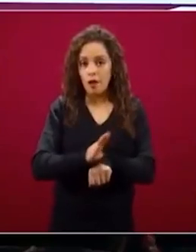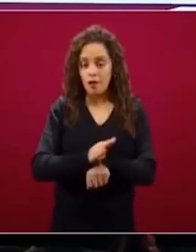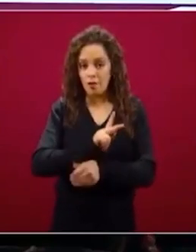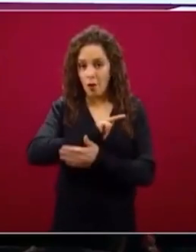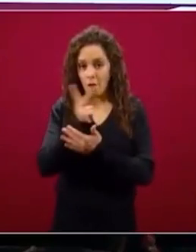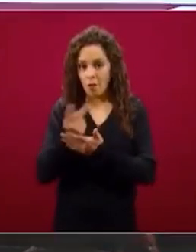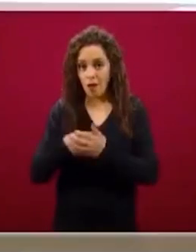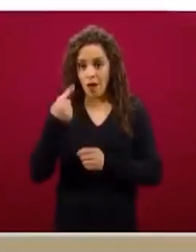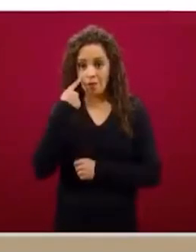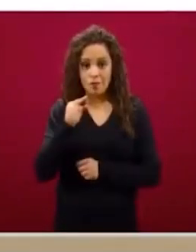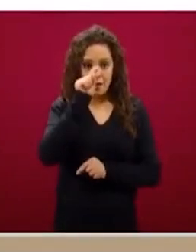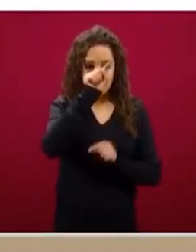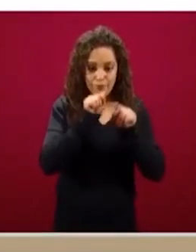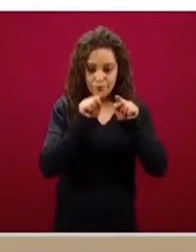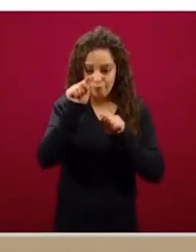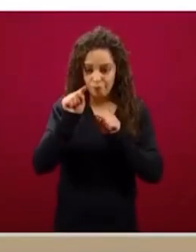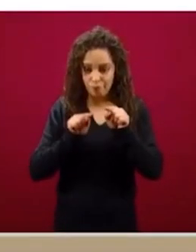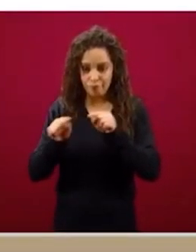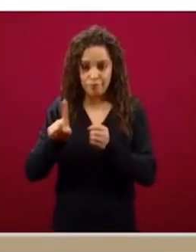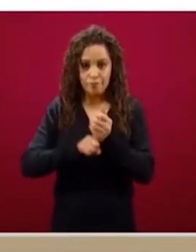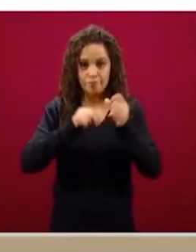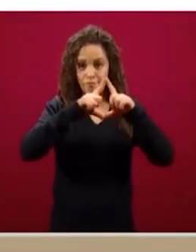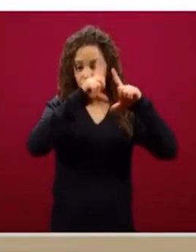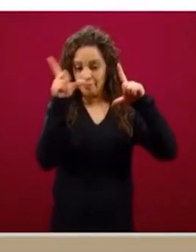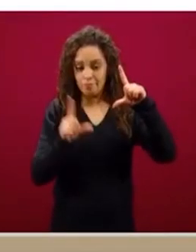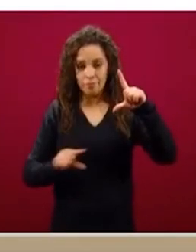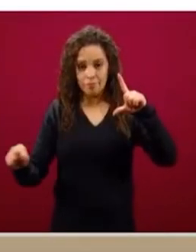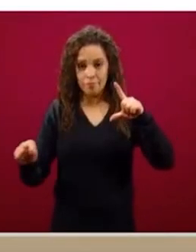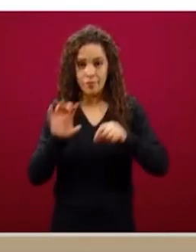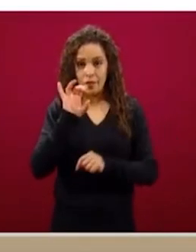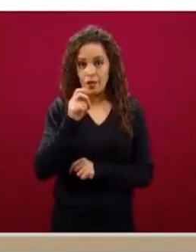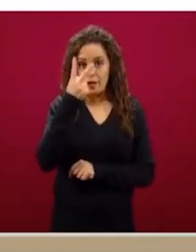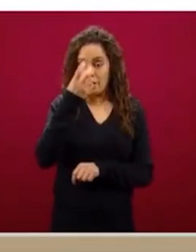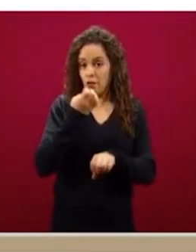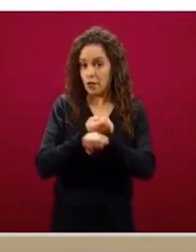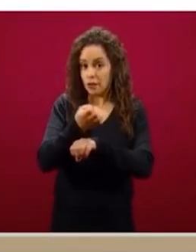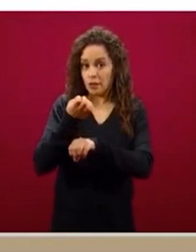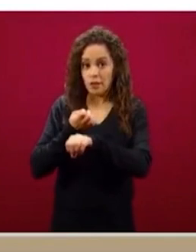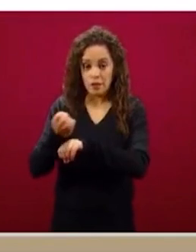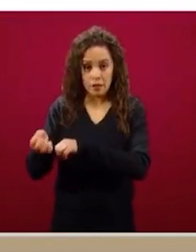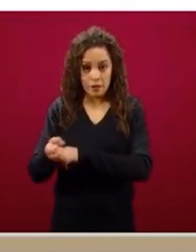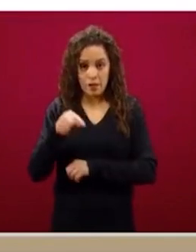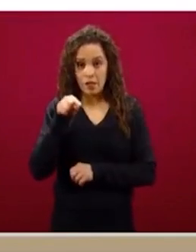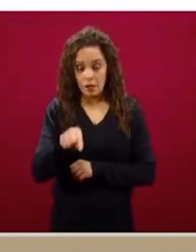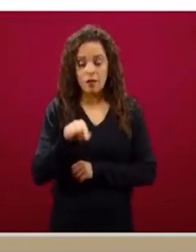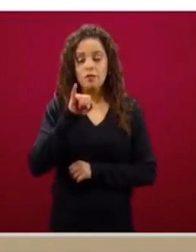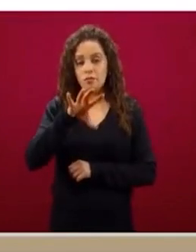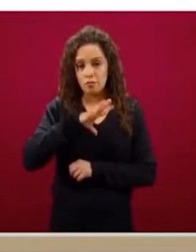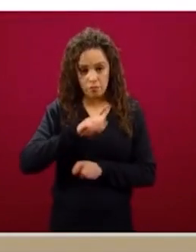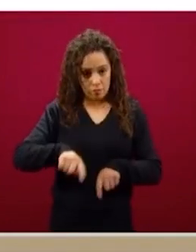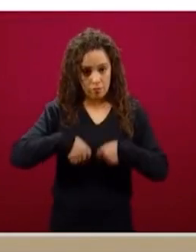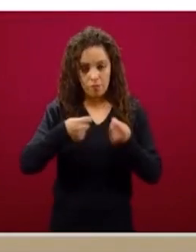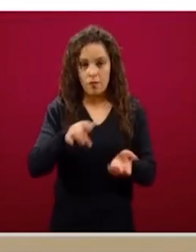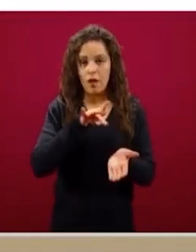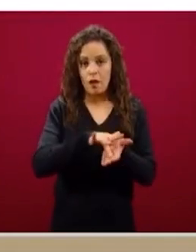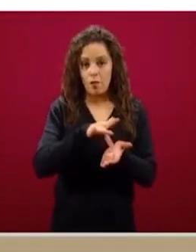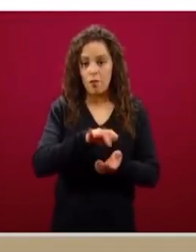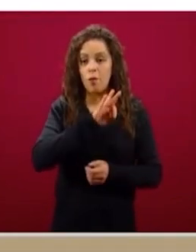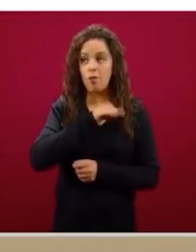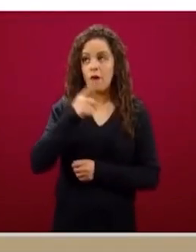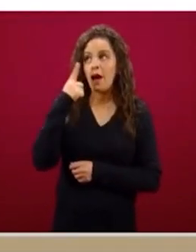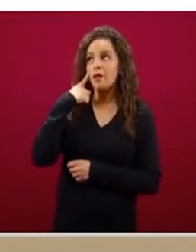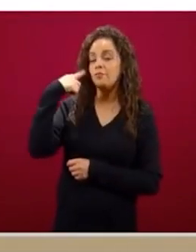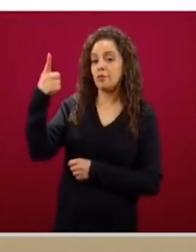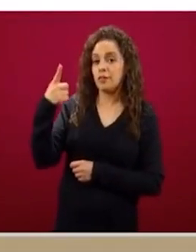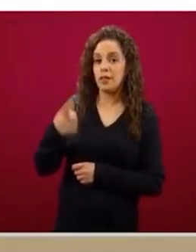es un programa de carácter nacional abarcamos los 32 estados de la república y tenemos la distribución en